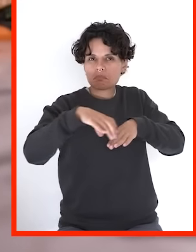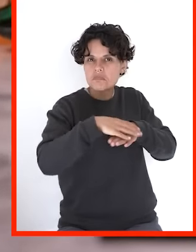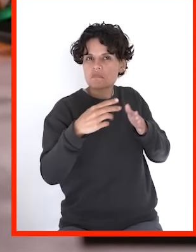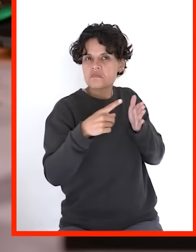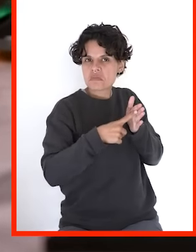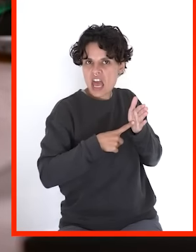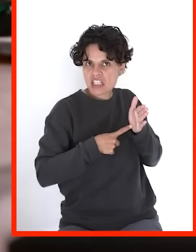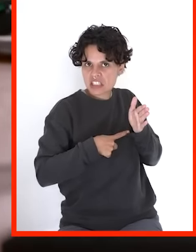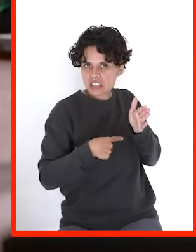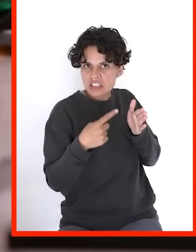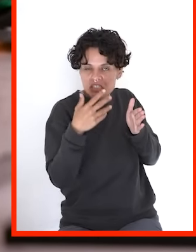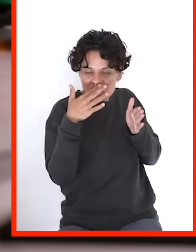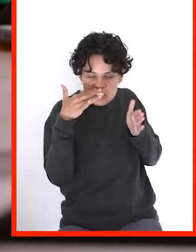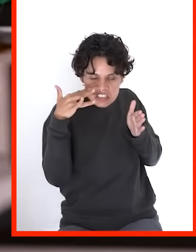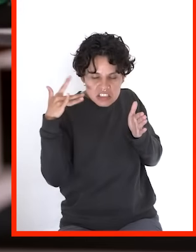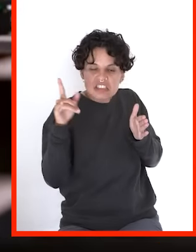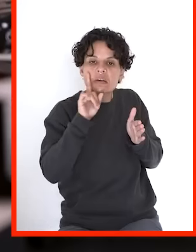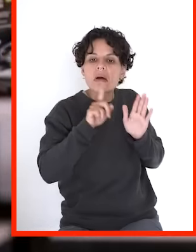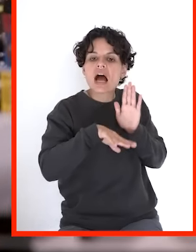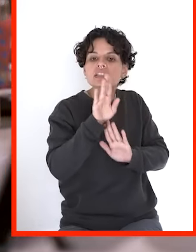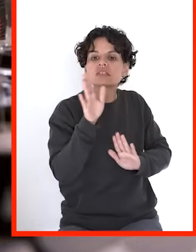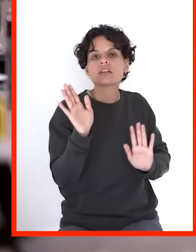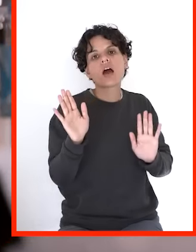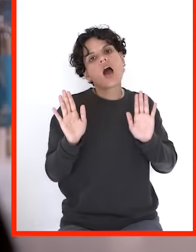seria. No.